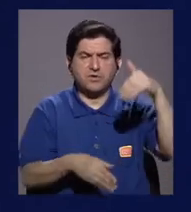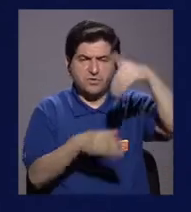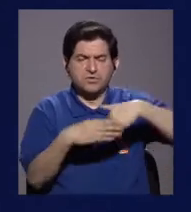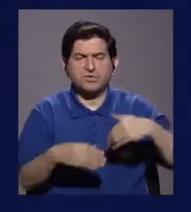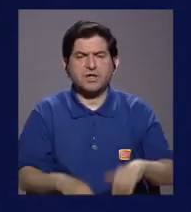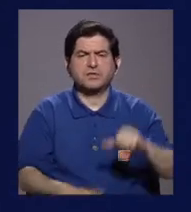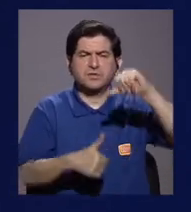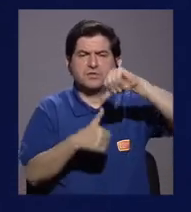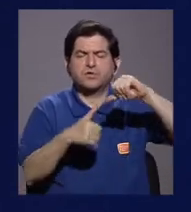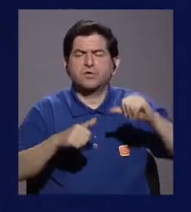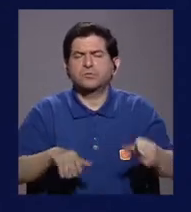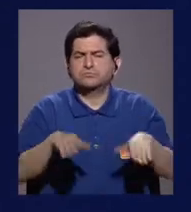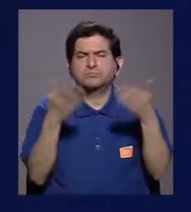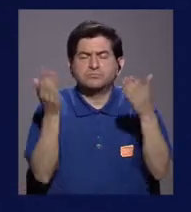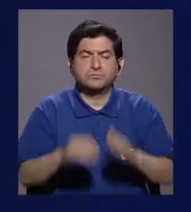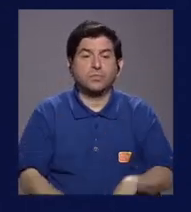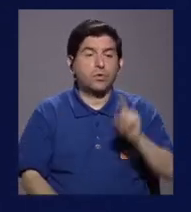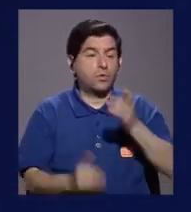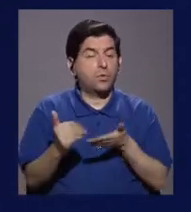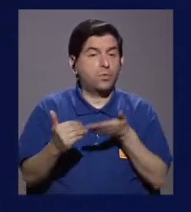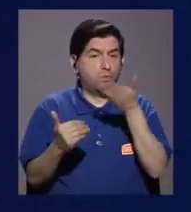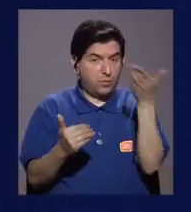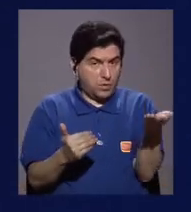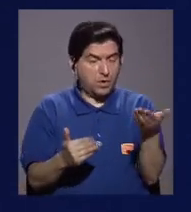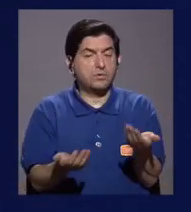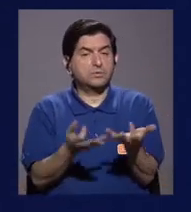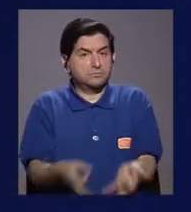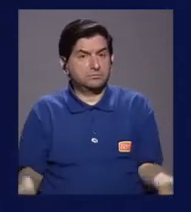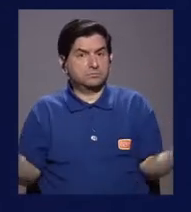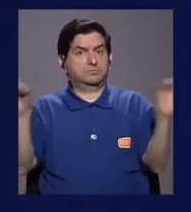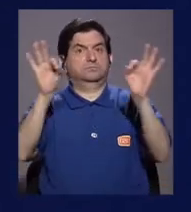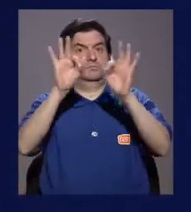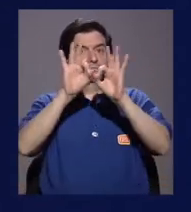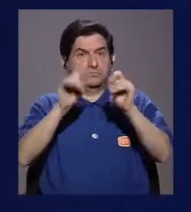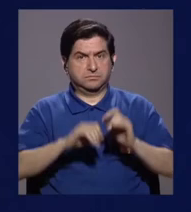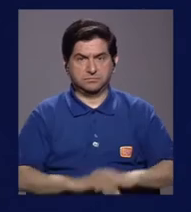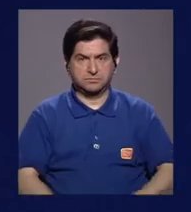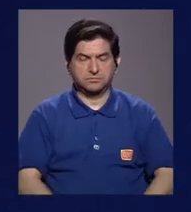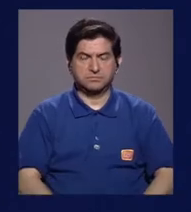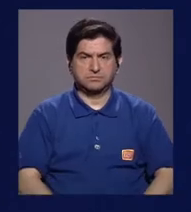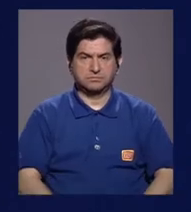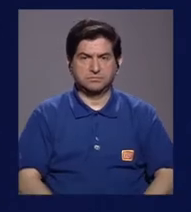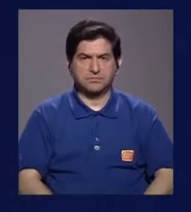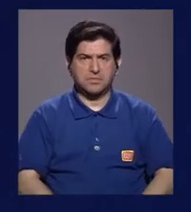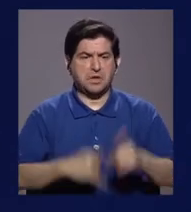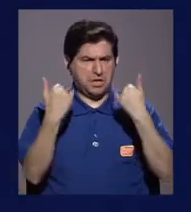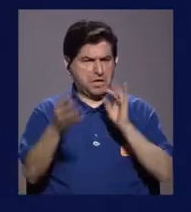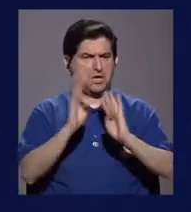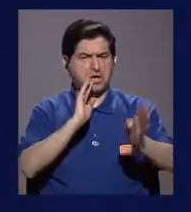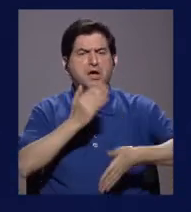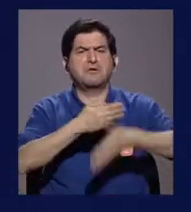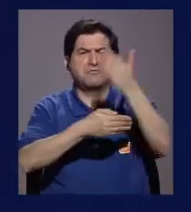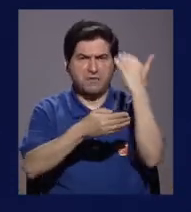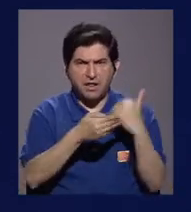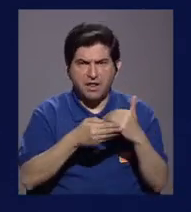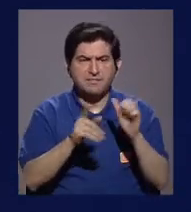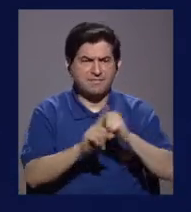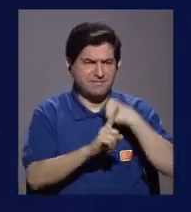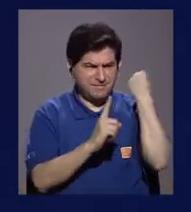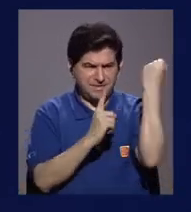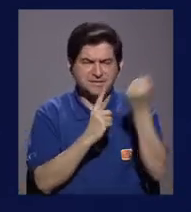el mejor sistema de salud pública pero por el otro lado ha habido periodos de andan han tenido las peores epidemias de dengue